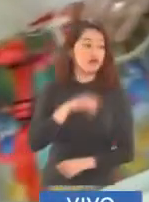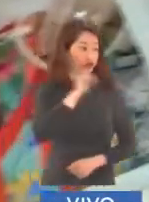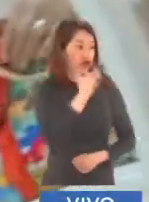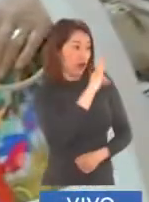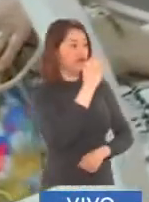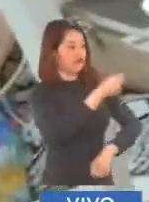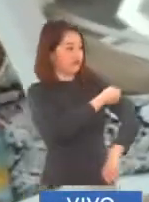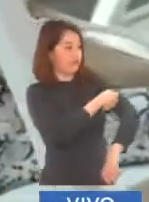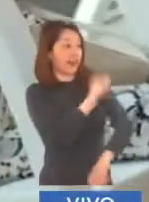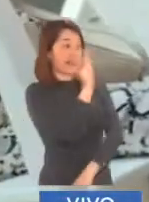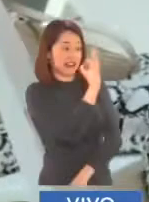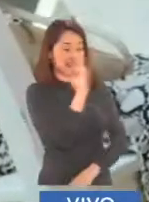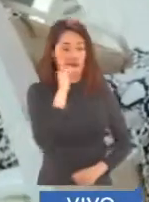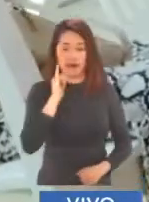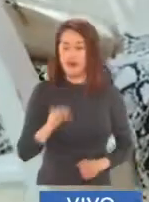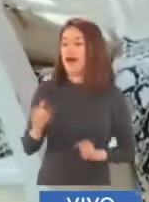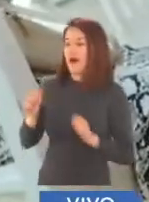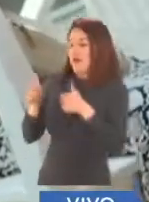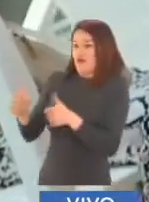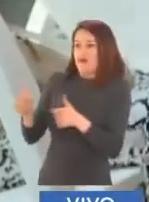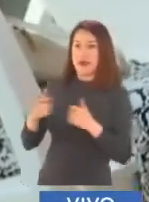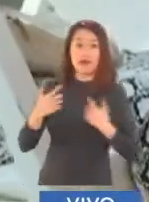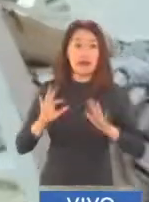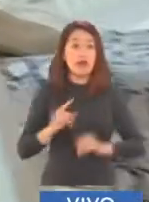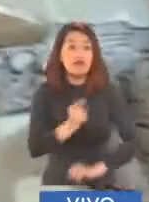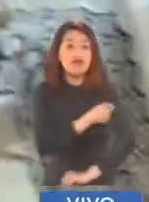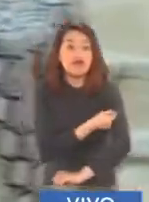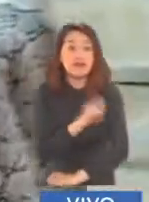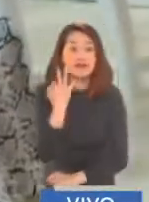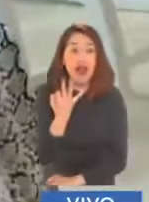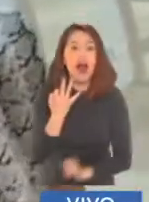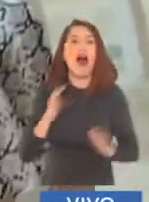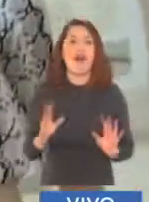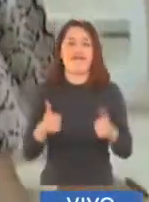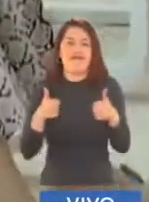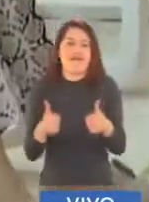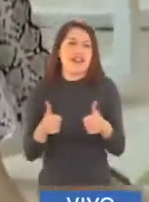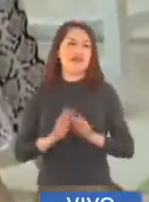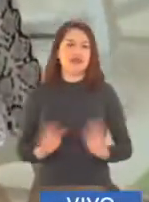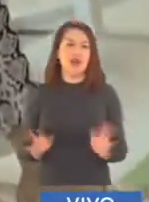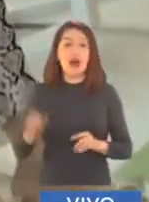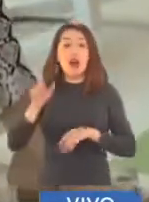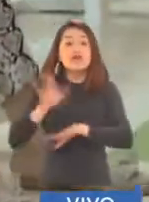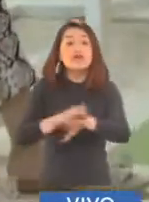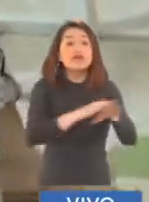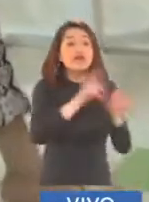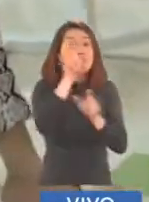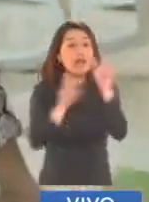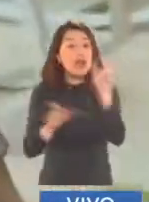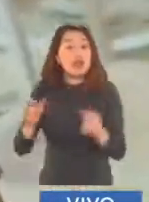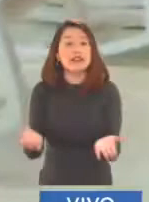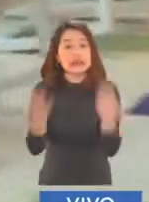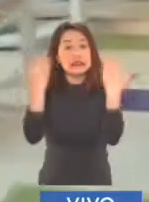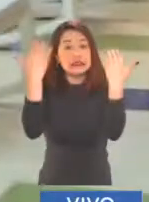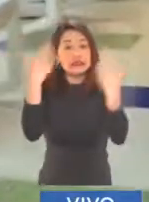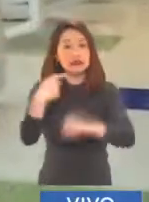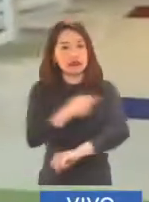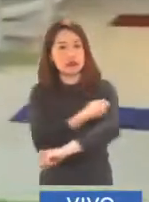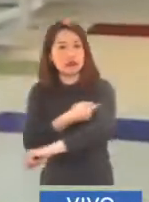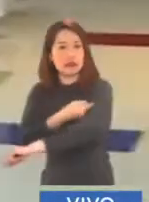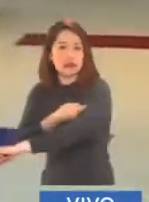las 3 dosis. Muy bien, esa es la idea, seguir invitando a los paisas para que se vacunen. En este momento estamos en